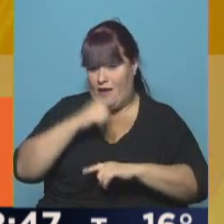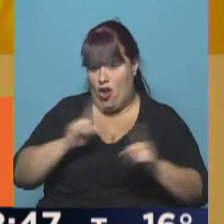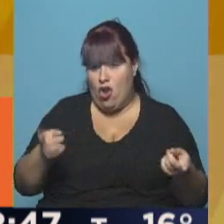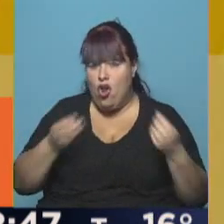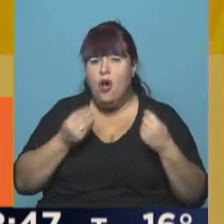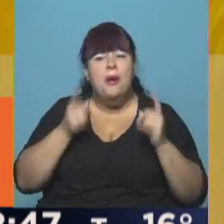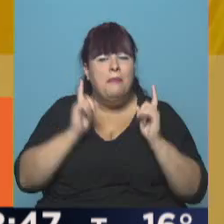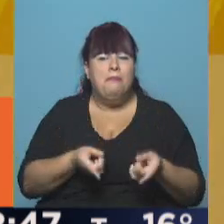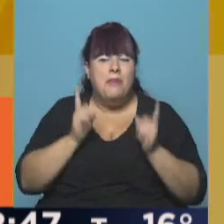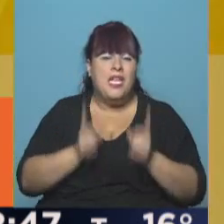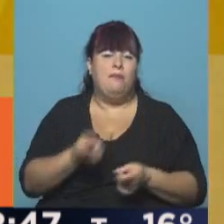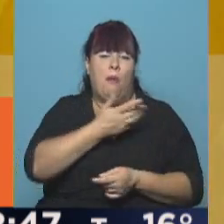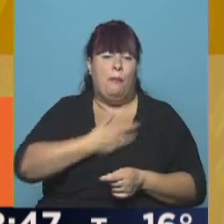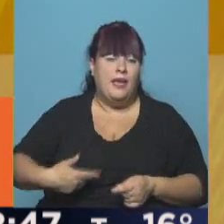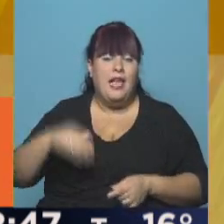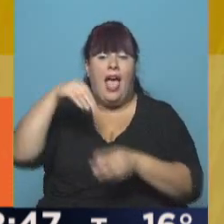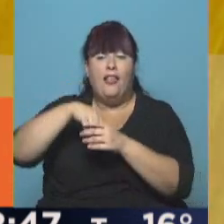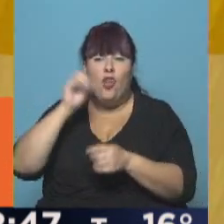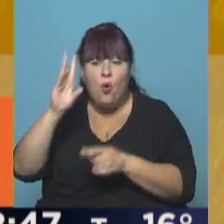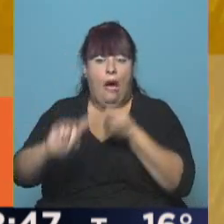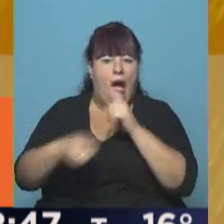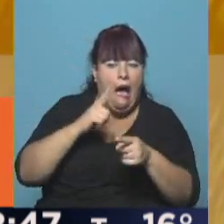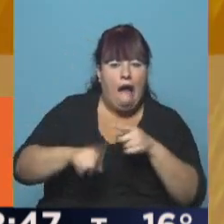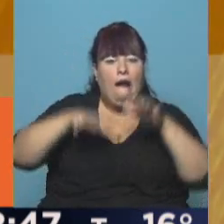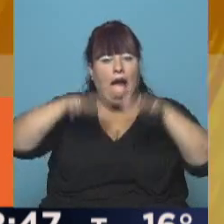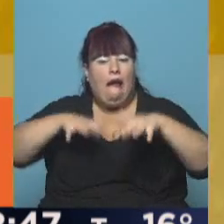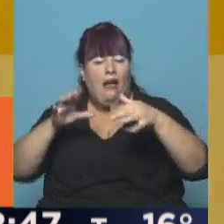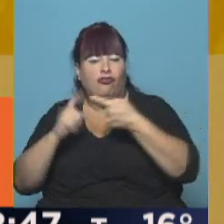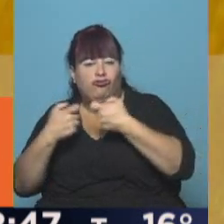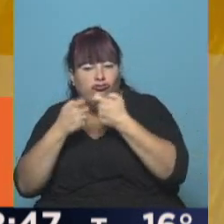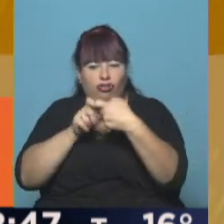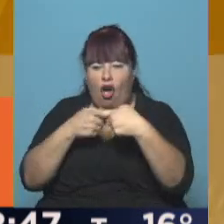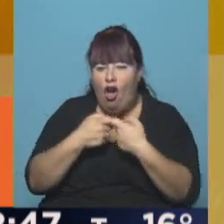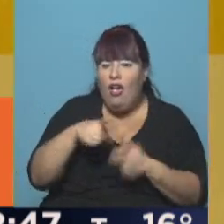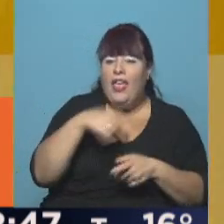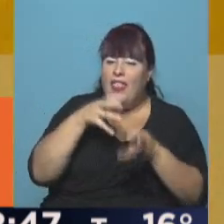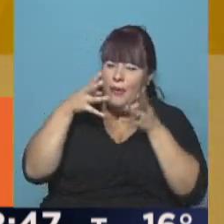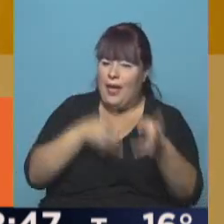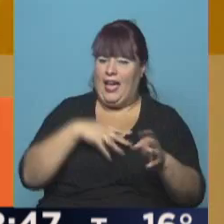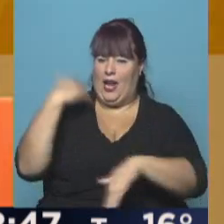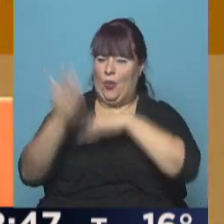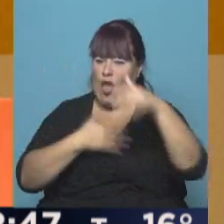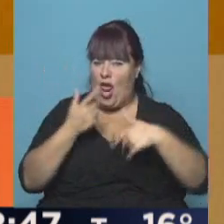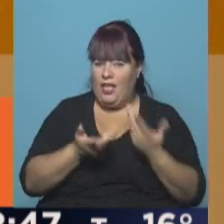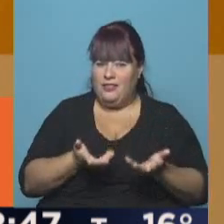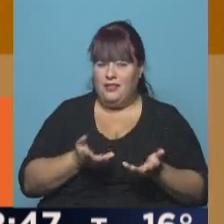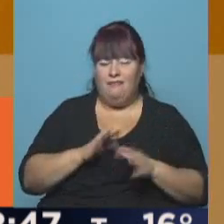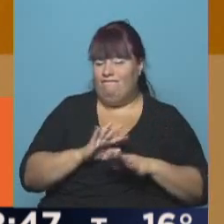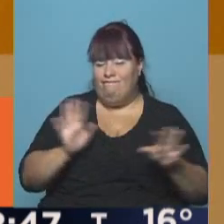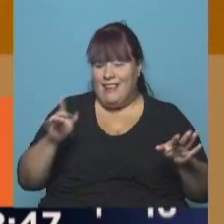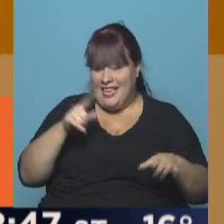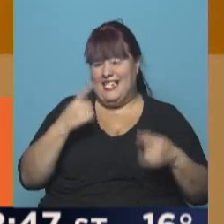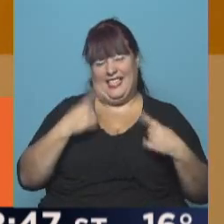porque son los mismos dirigentes que en sus clubes viven pactando con los barra bravas, que son los que tienen que combatir la violencia, lo cual ya